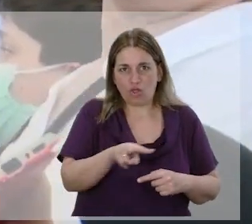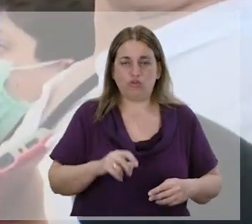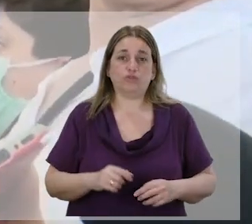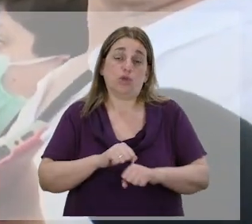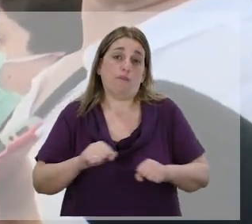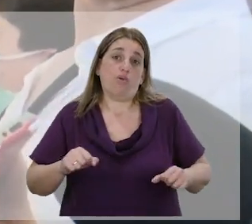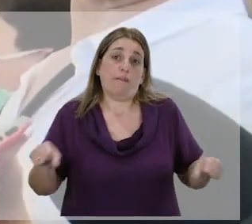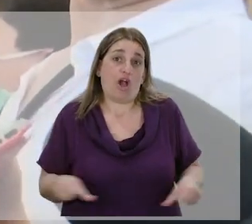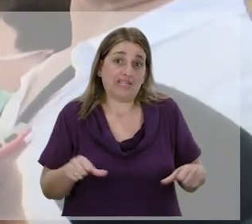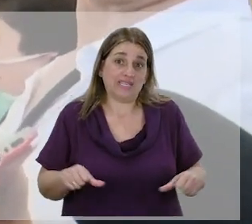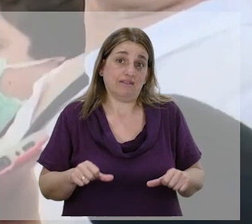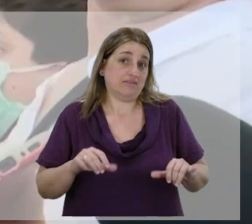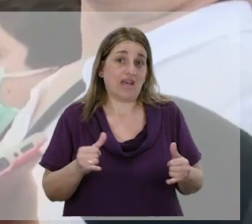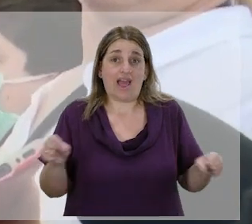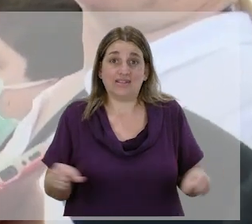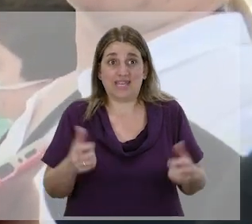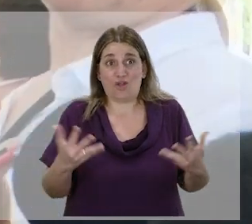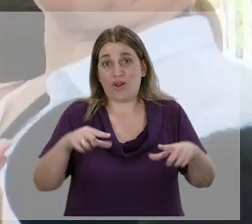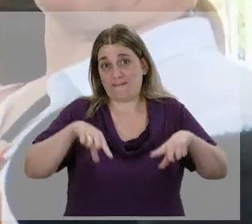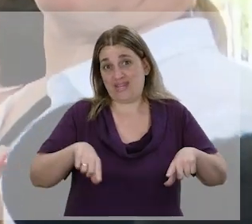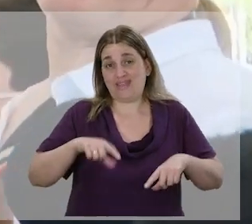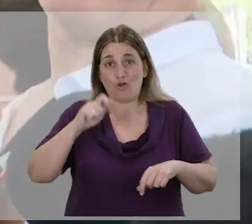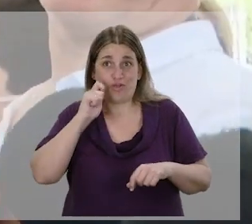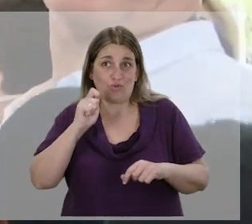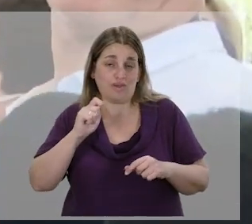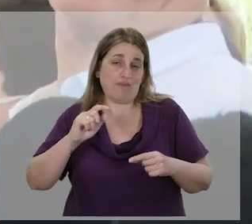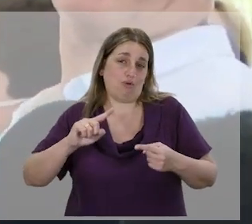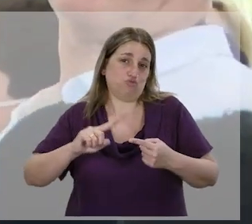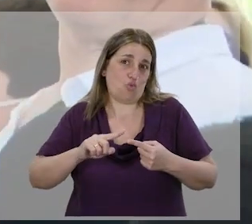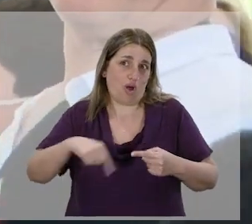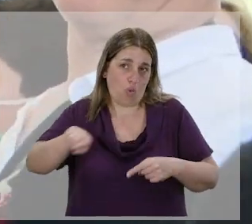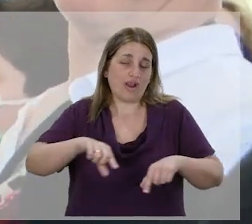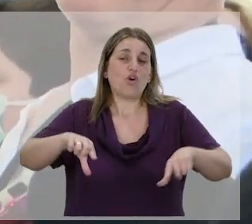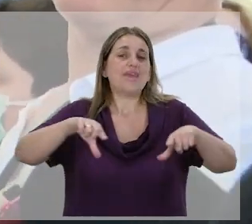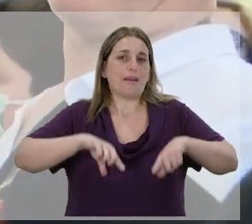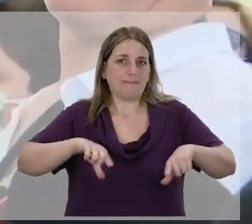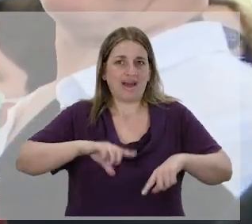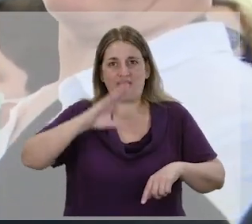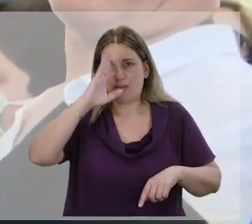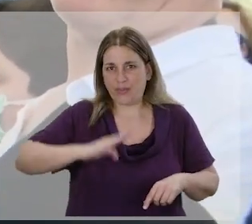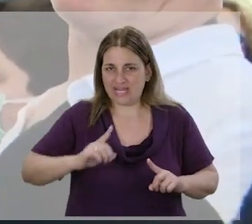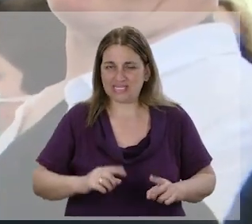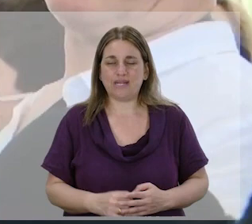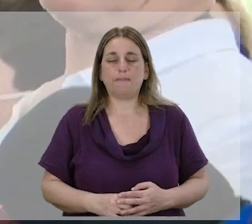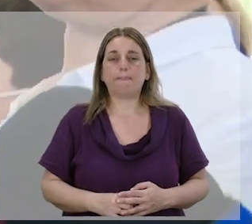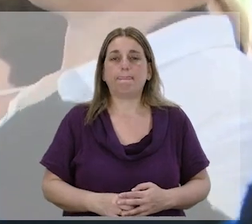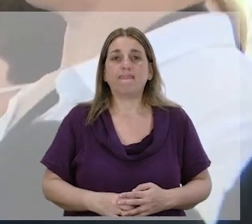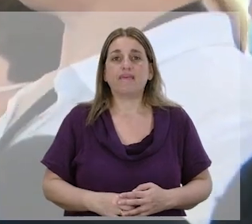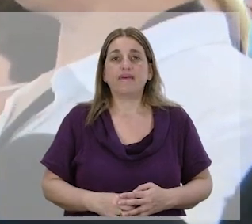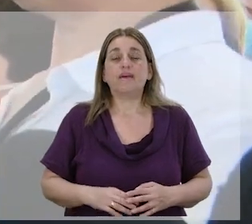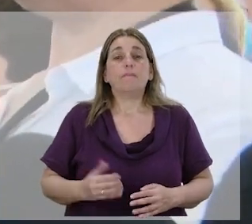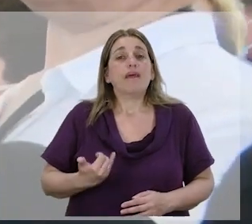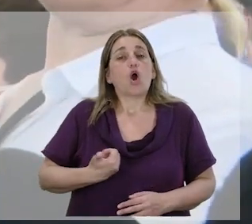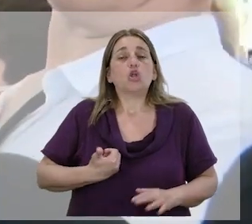vías. La que oficialmente podemos hacer es la que estamos haciendo a través del Ministerio de Turismo y de la Embajada con el